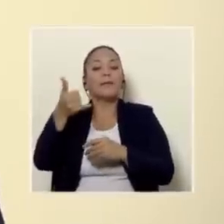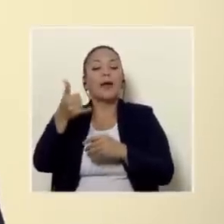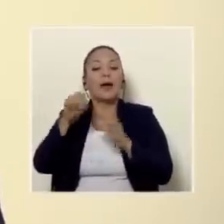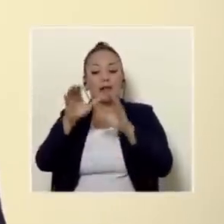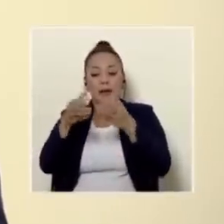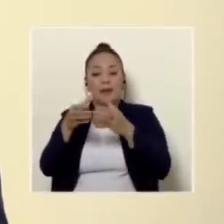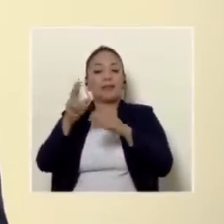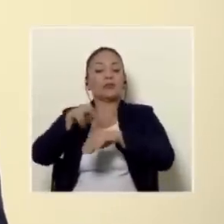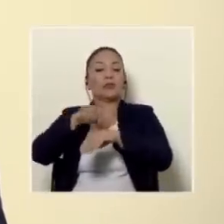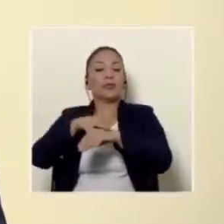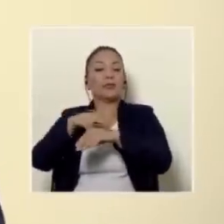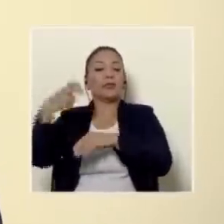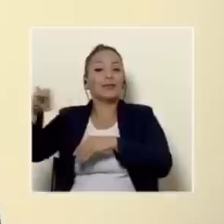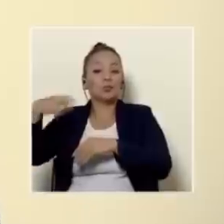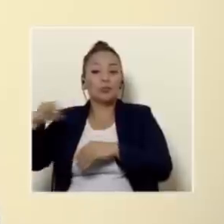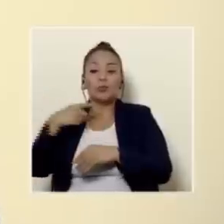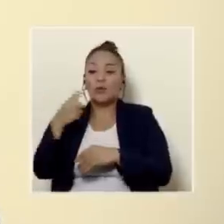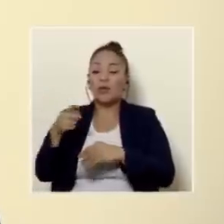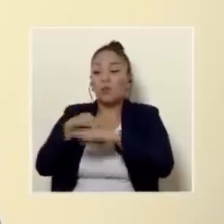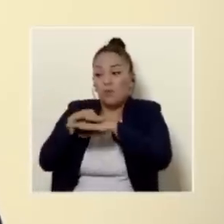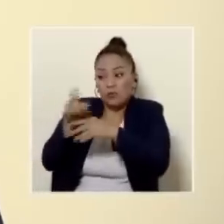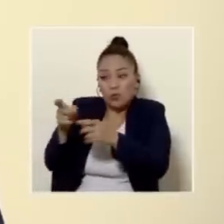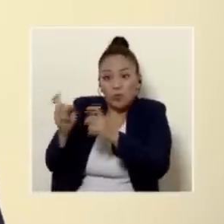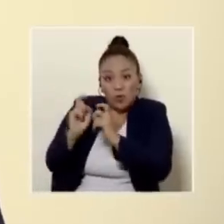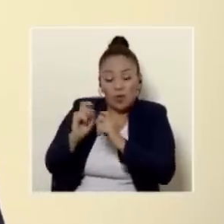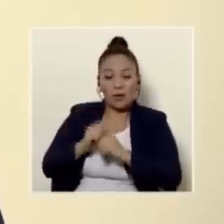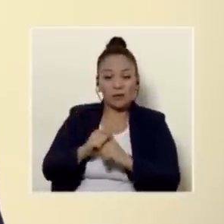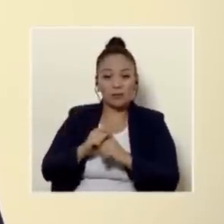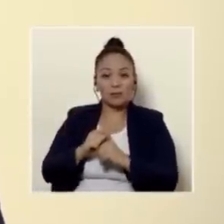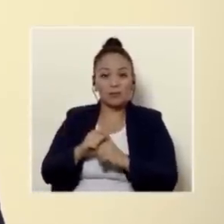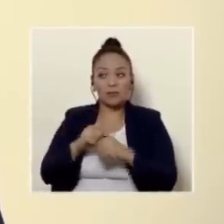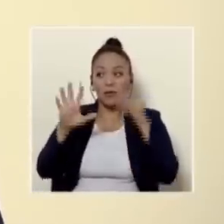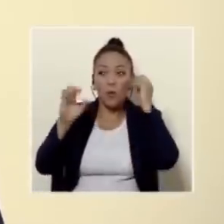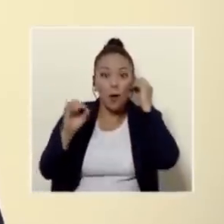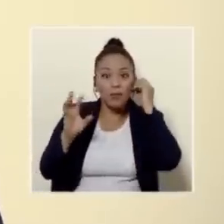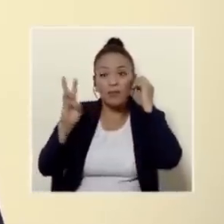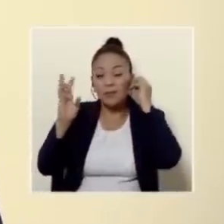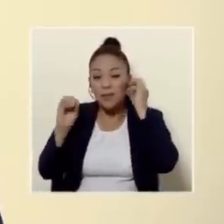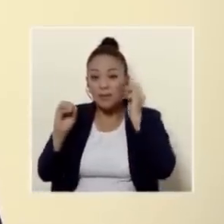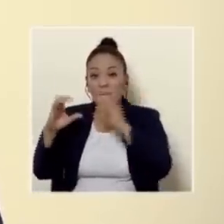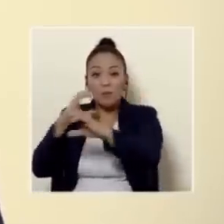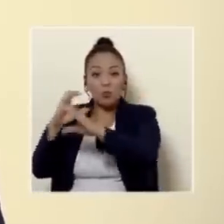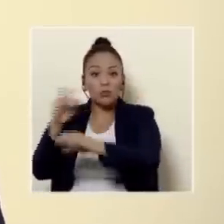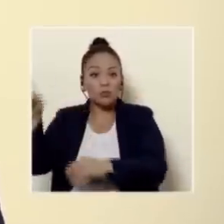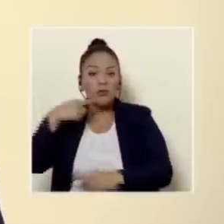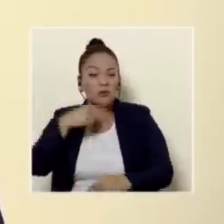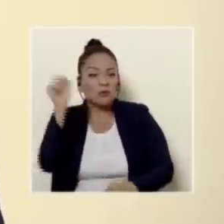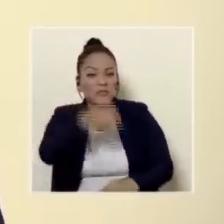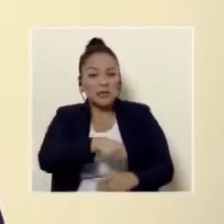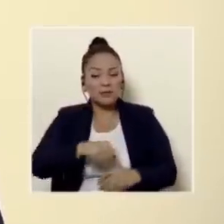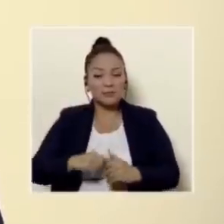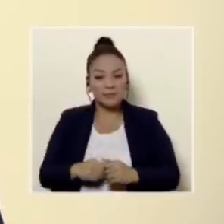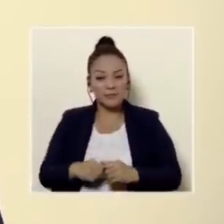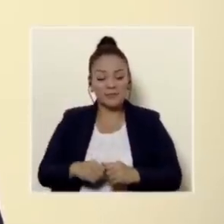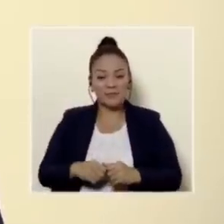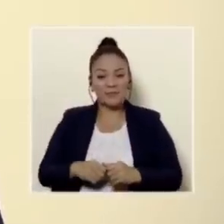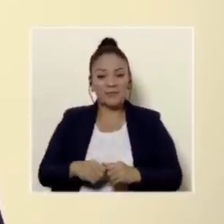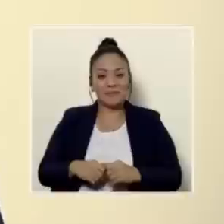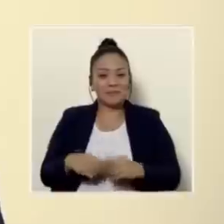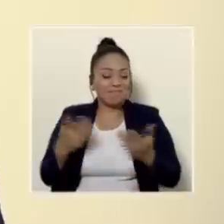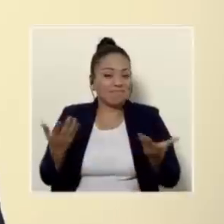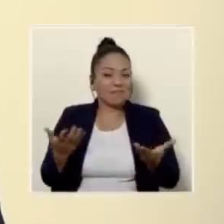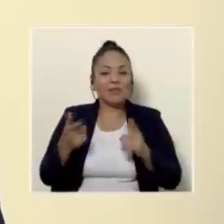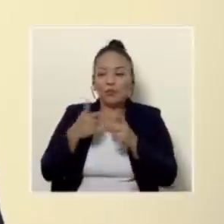de Transportistas, y les dije, ¿ustedes nos pueden donar 50, 60 buses? Y nos dijeron que sí. Entonces,